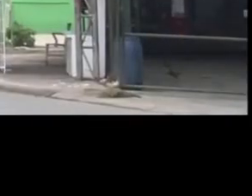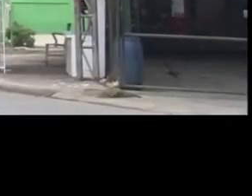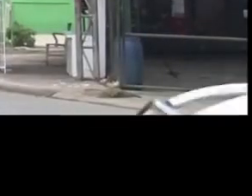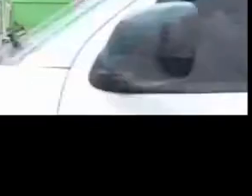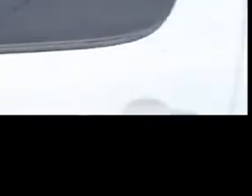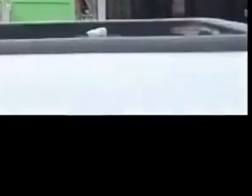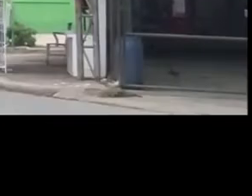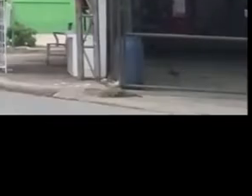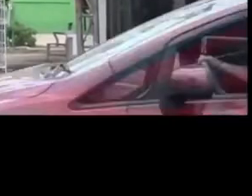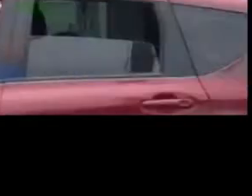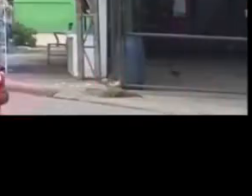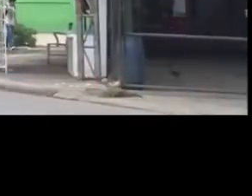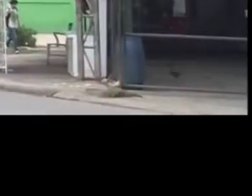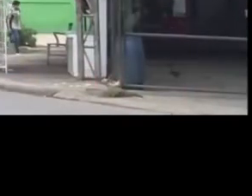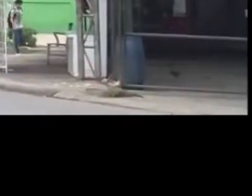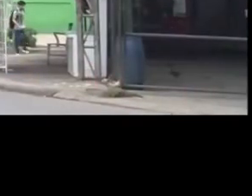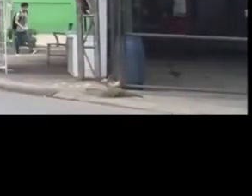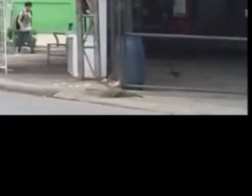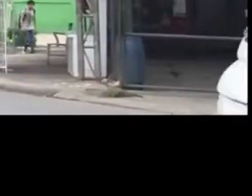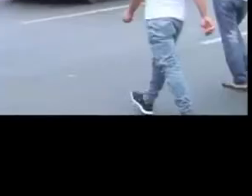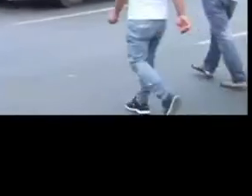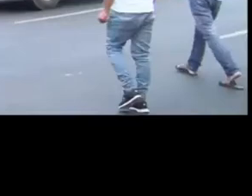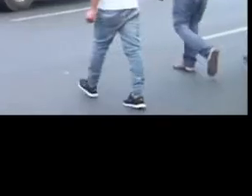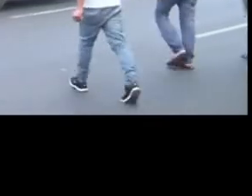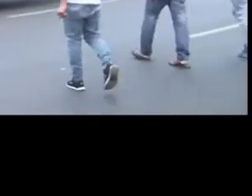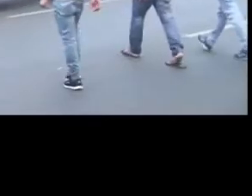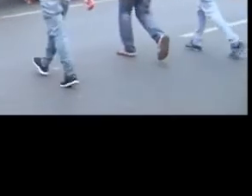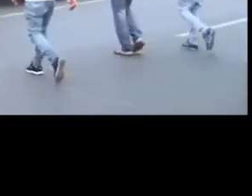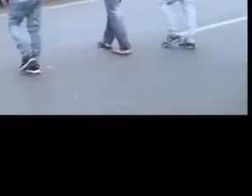ah bien